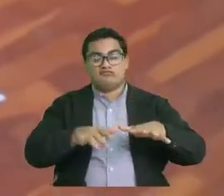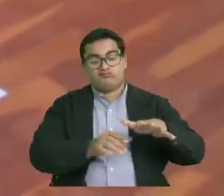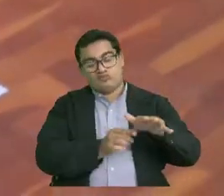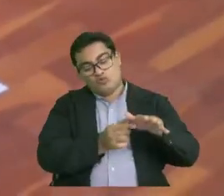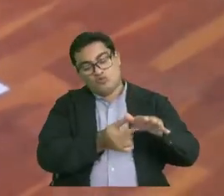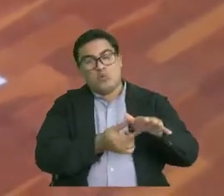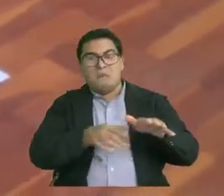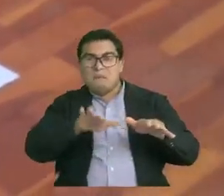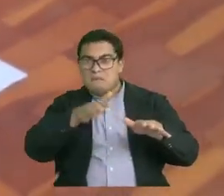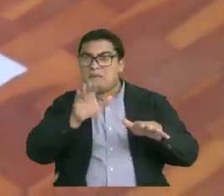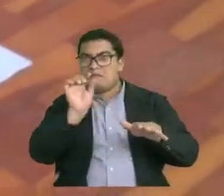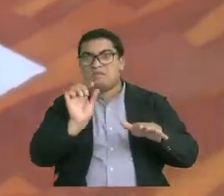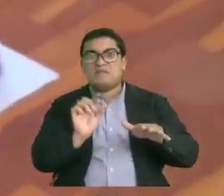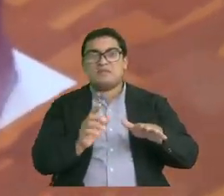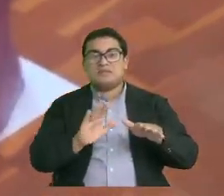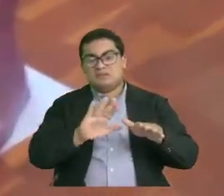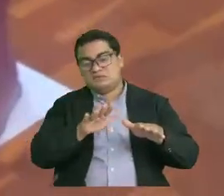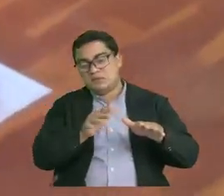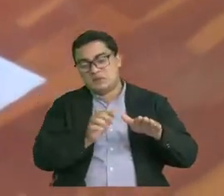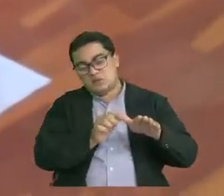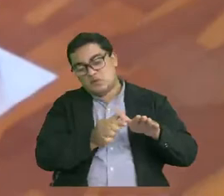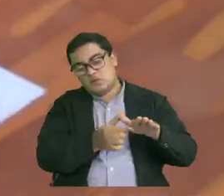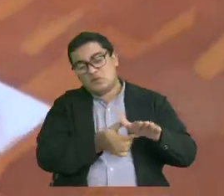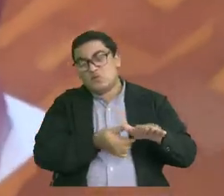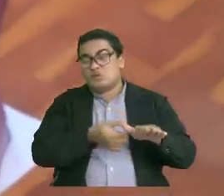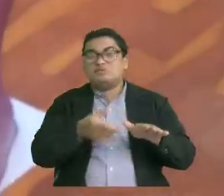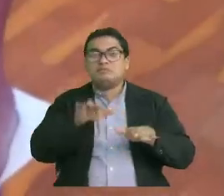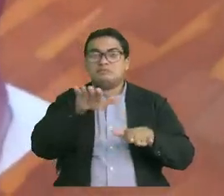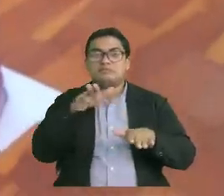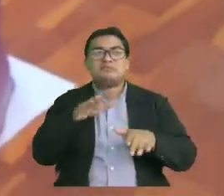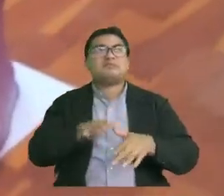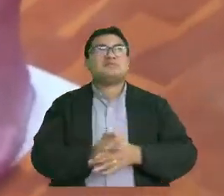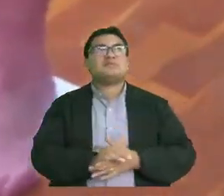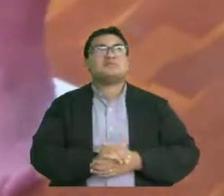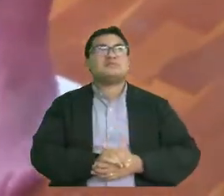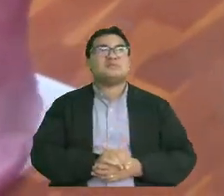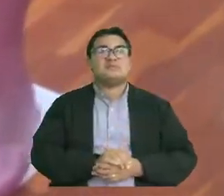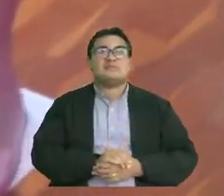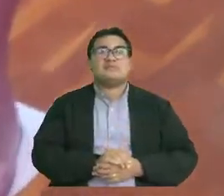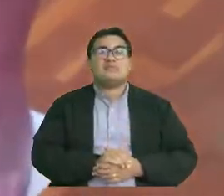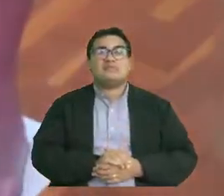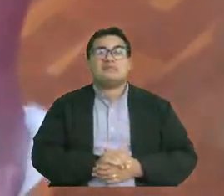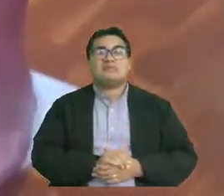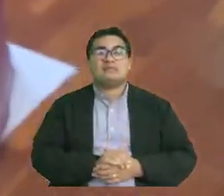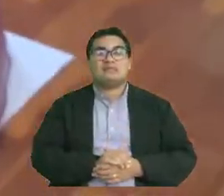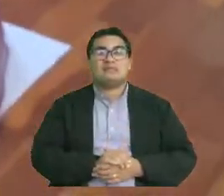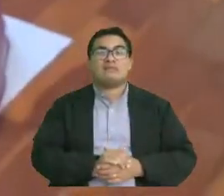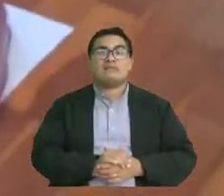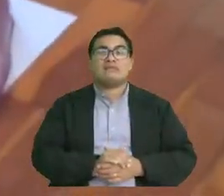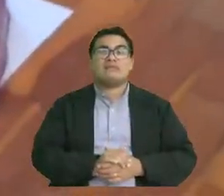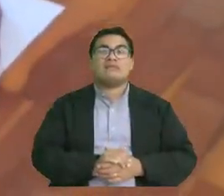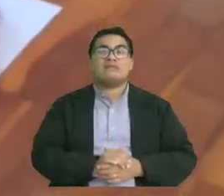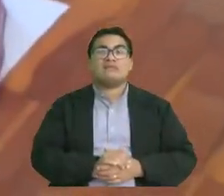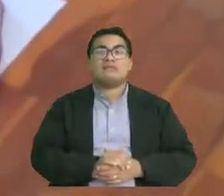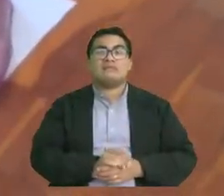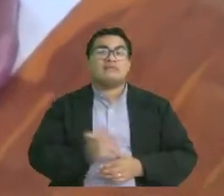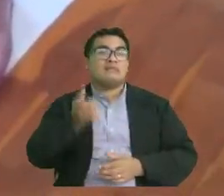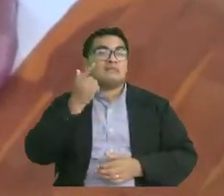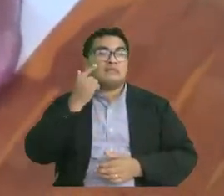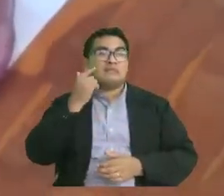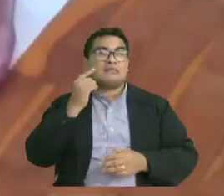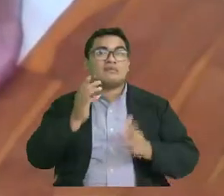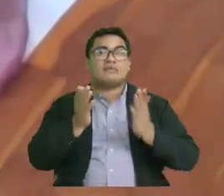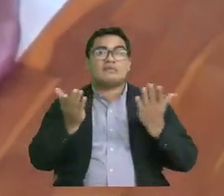todavía así medio disimulado la curvatura de la plantilla. Ahí probablemente él está viendo lo que es el